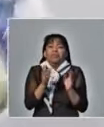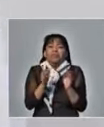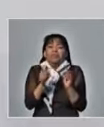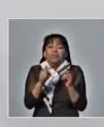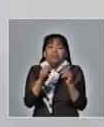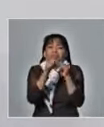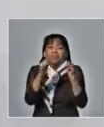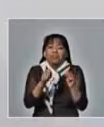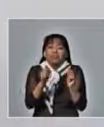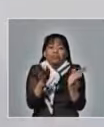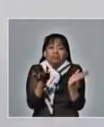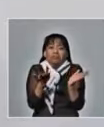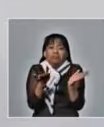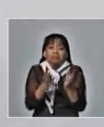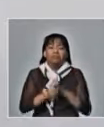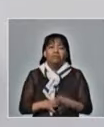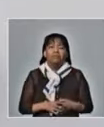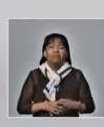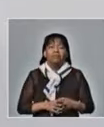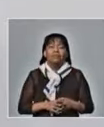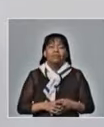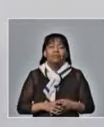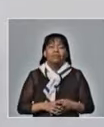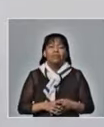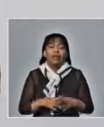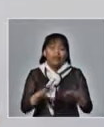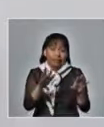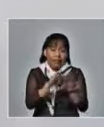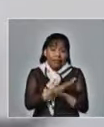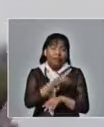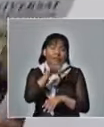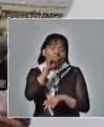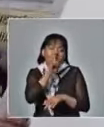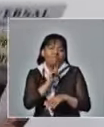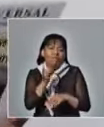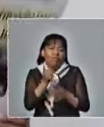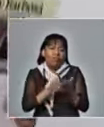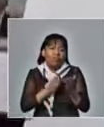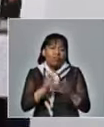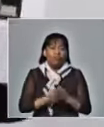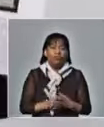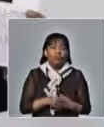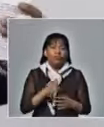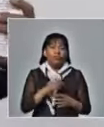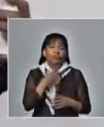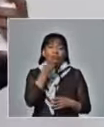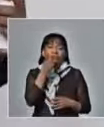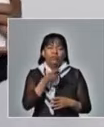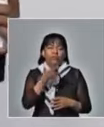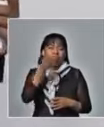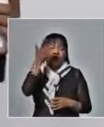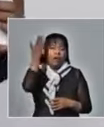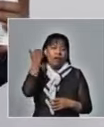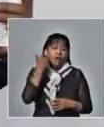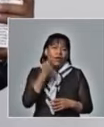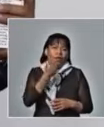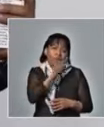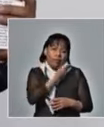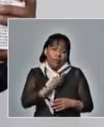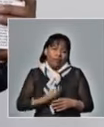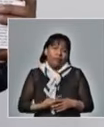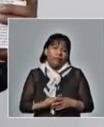mención honorífica. Cambió y mintió cuando decía que su gallo para la presidencia era